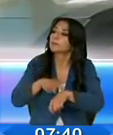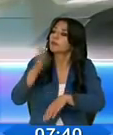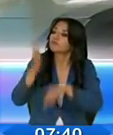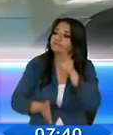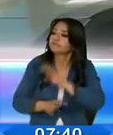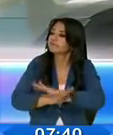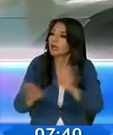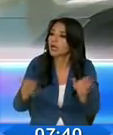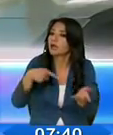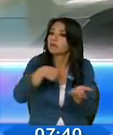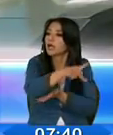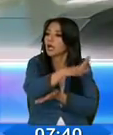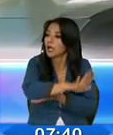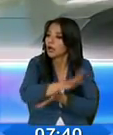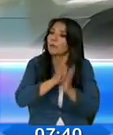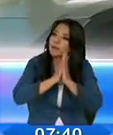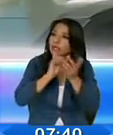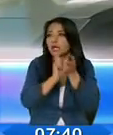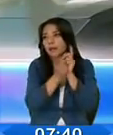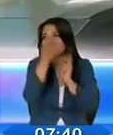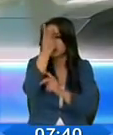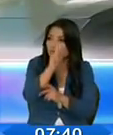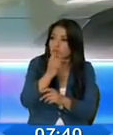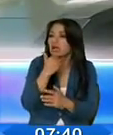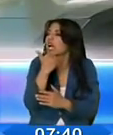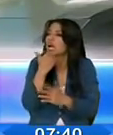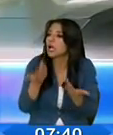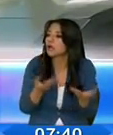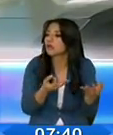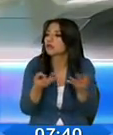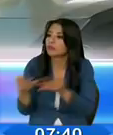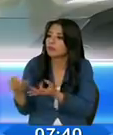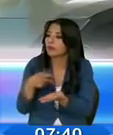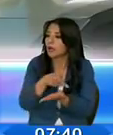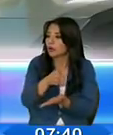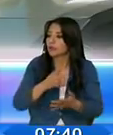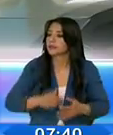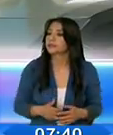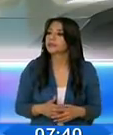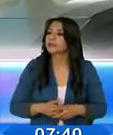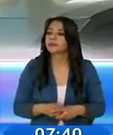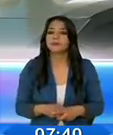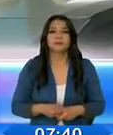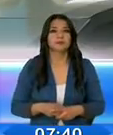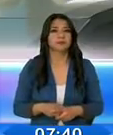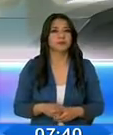en esto para apelar, para de alguna manera dilatar el pago?